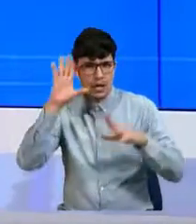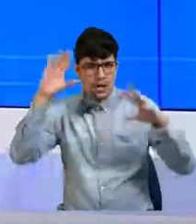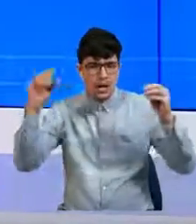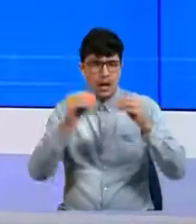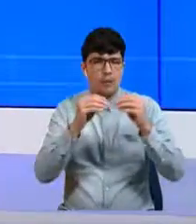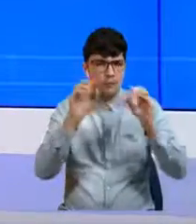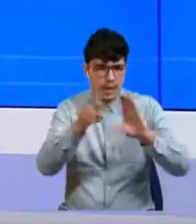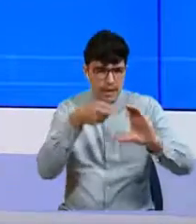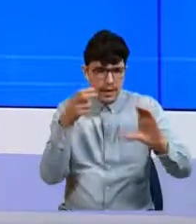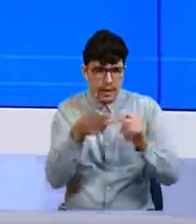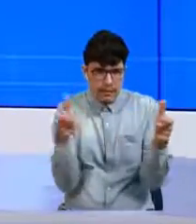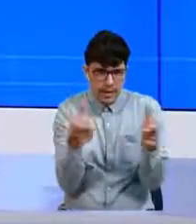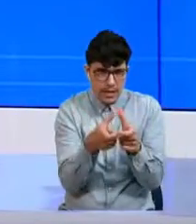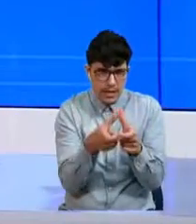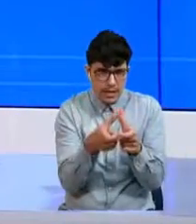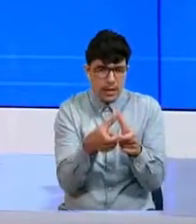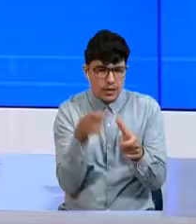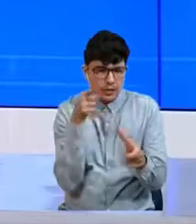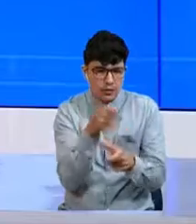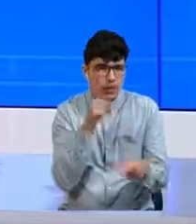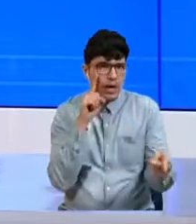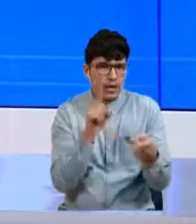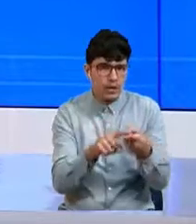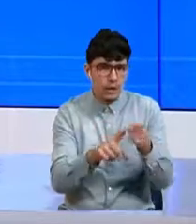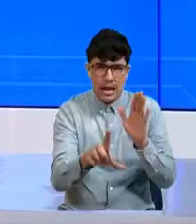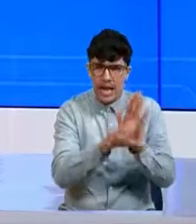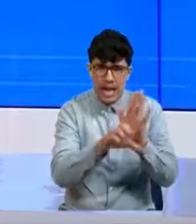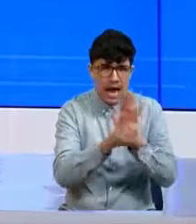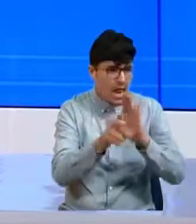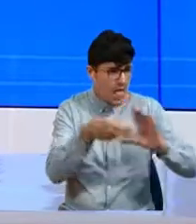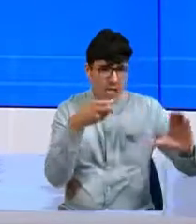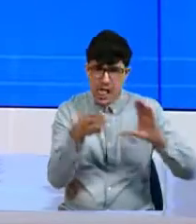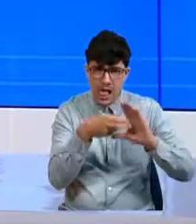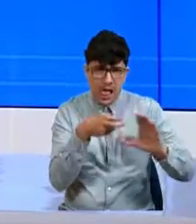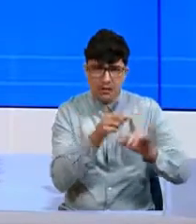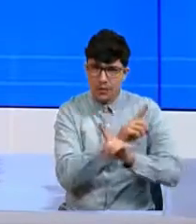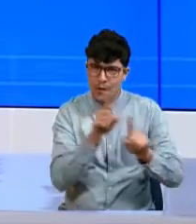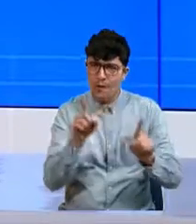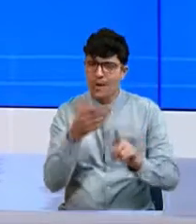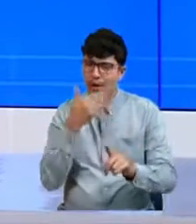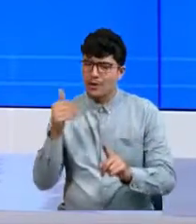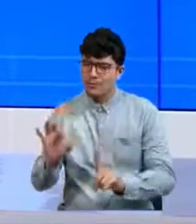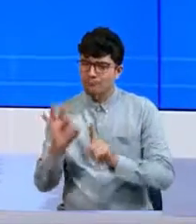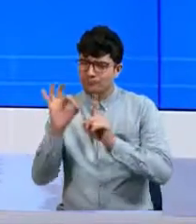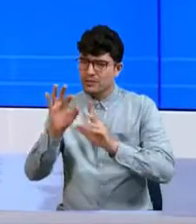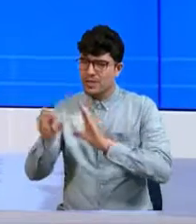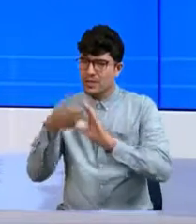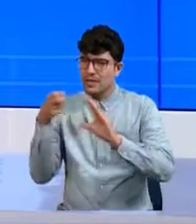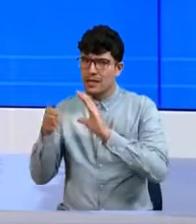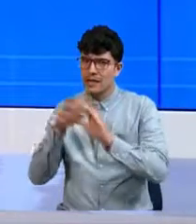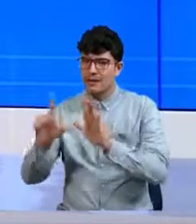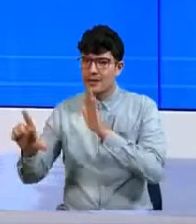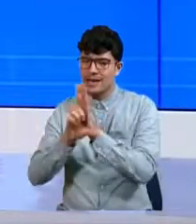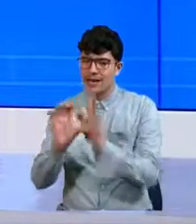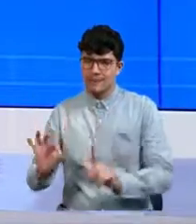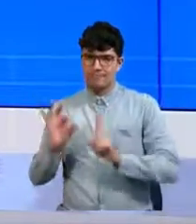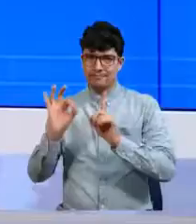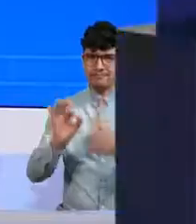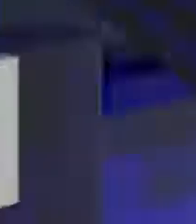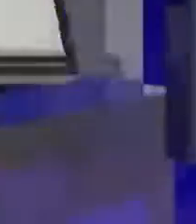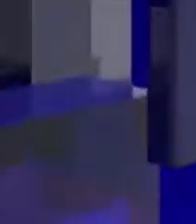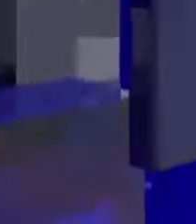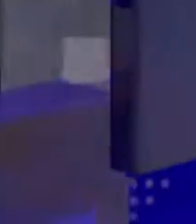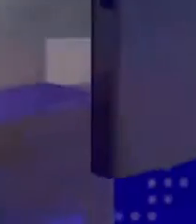que busca evitar la actividad ilegal en la extracción de minerales también castillo hasta ahora no se entrega a todos los detalles también muy buenas